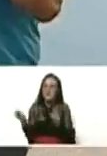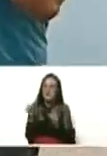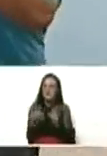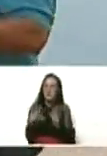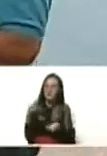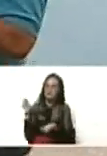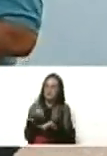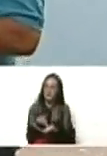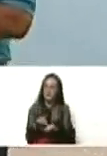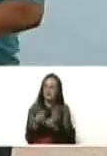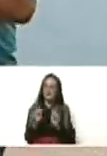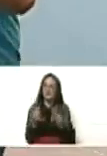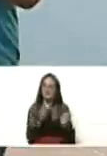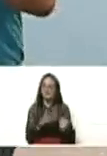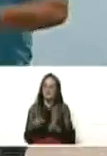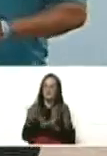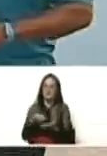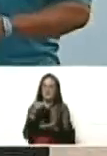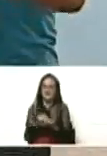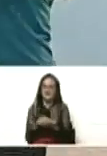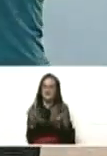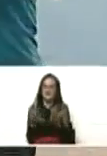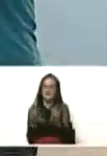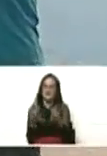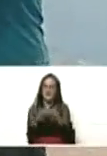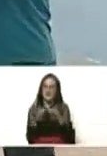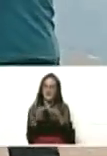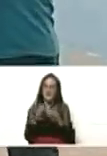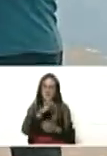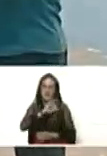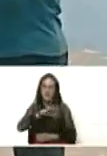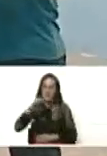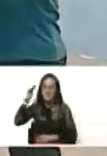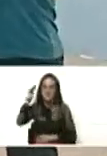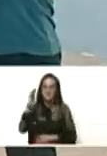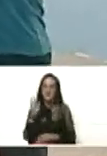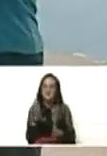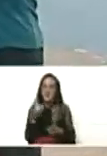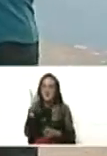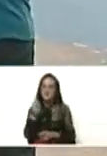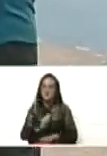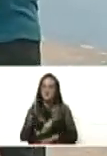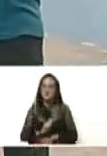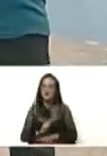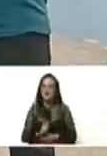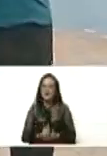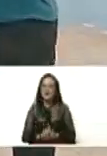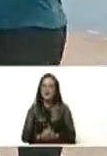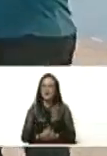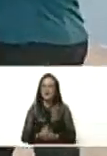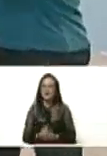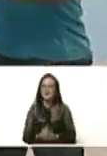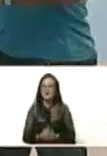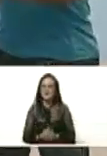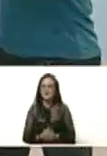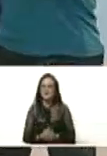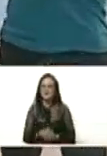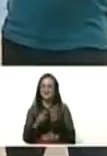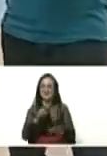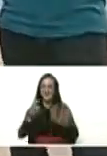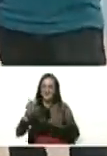que se arrancó el Plan Nacional de las Bricomiles, que lleva aproximadamente un mes, ya llevamos un avance del